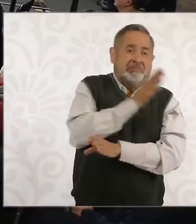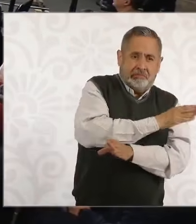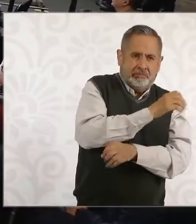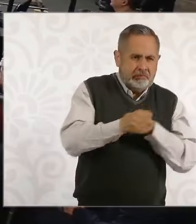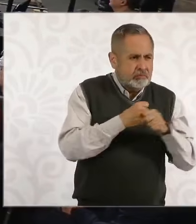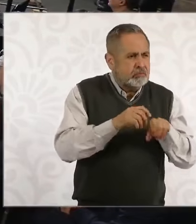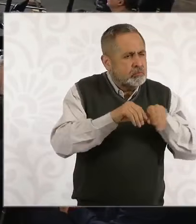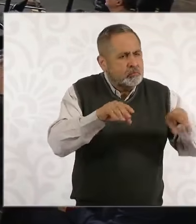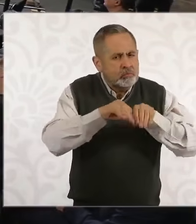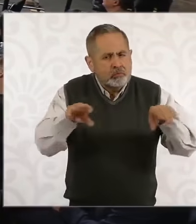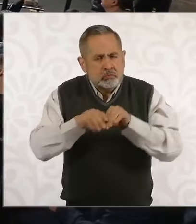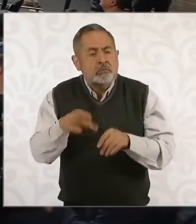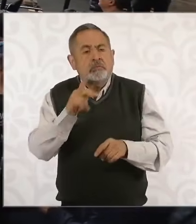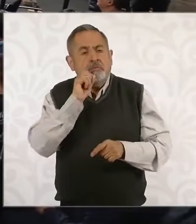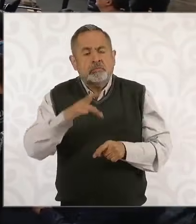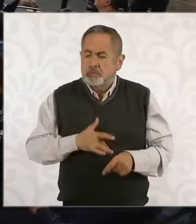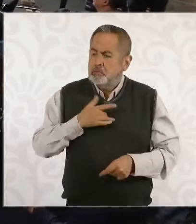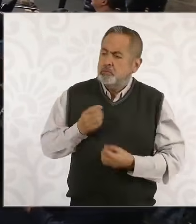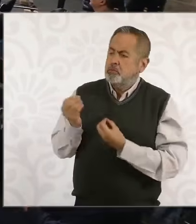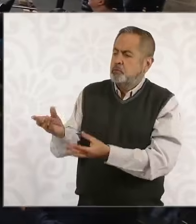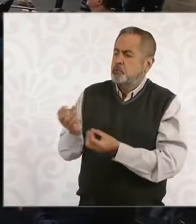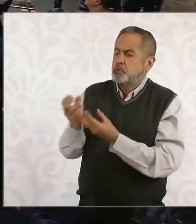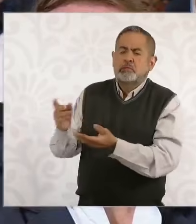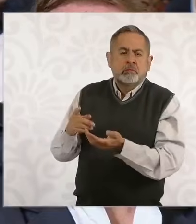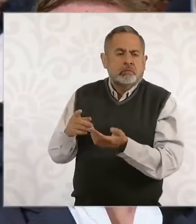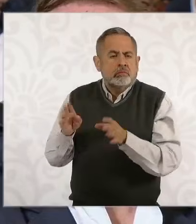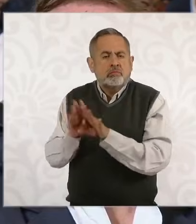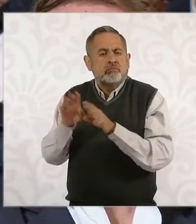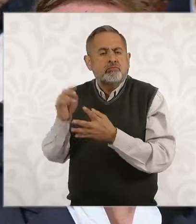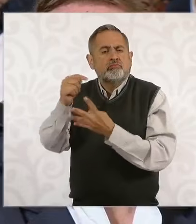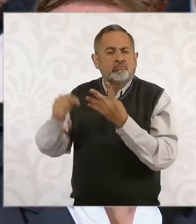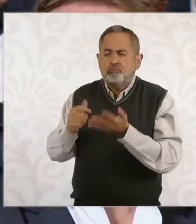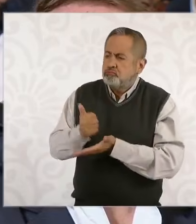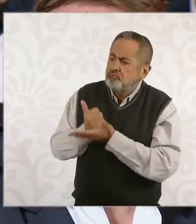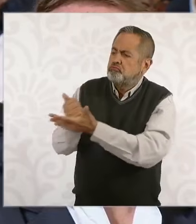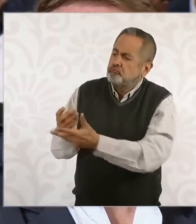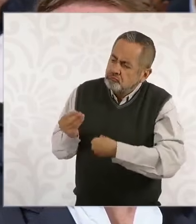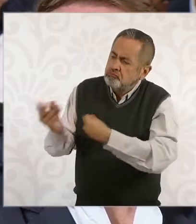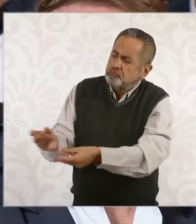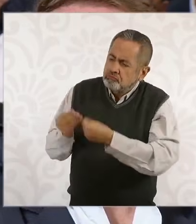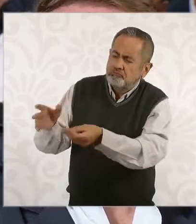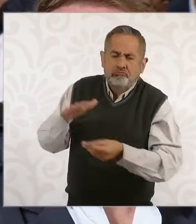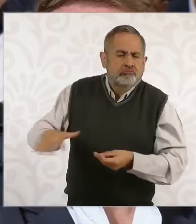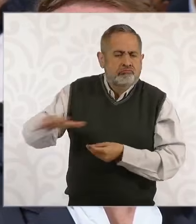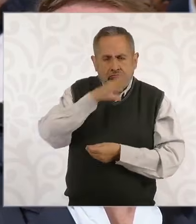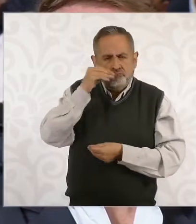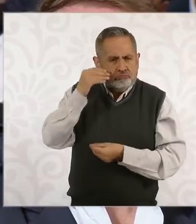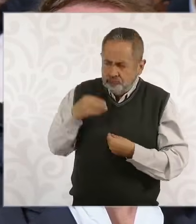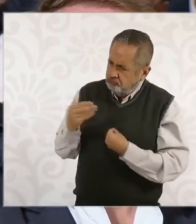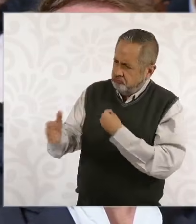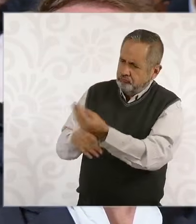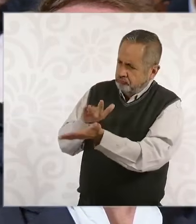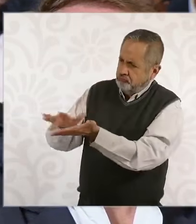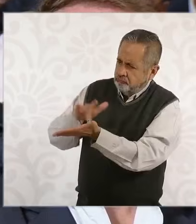pero también del asunto de la ayuda humanitaria, de también en qué otros rubros se ha apoyado a la isla, pues para saber en qué más se